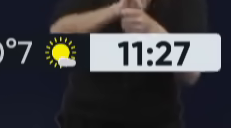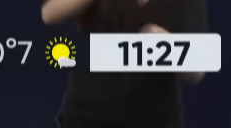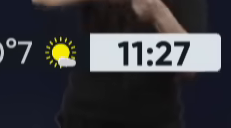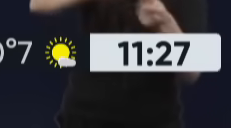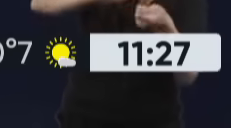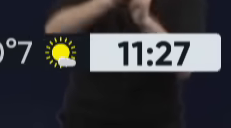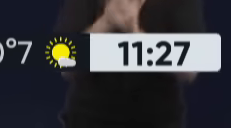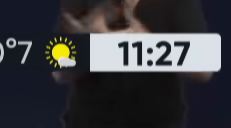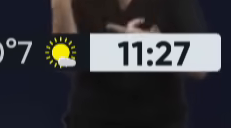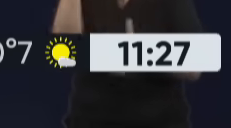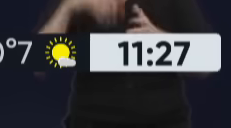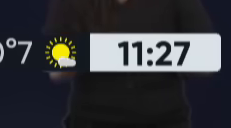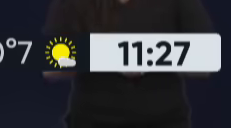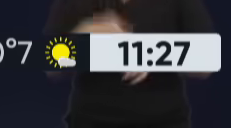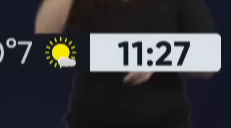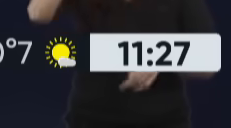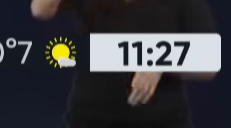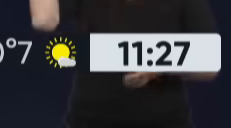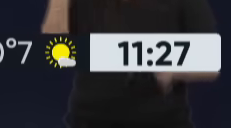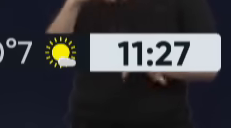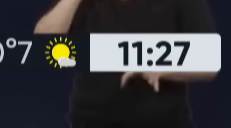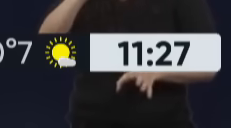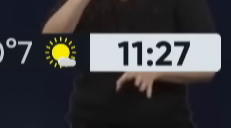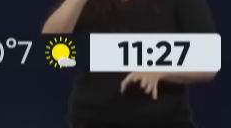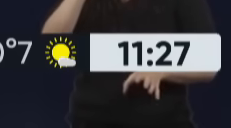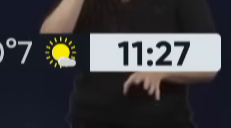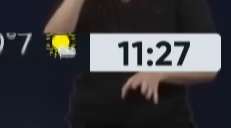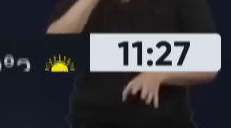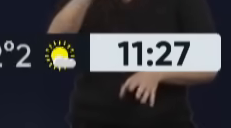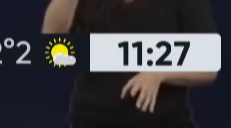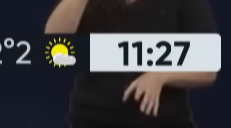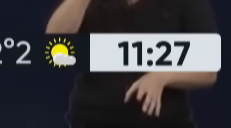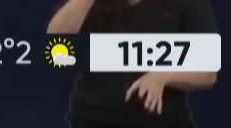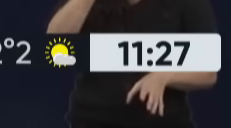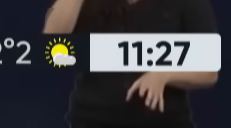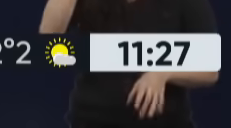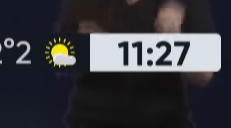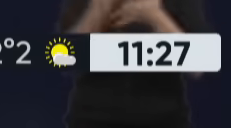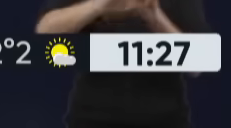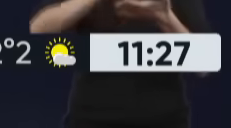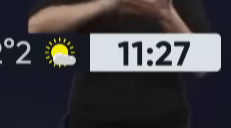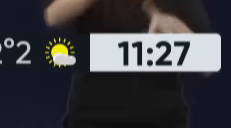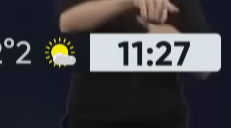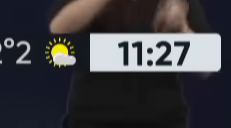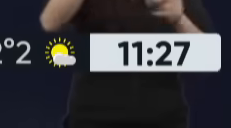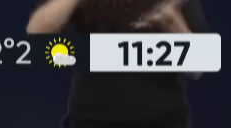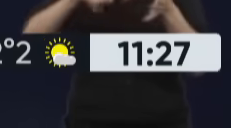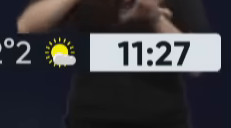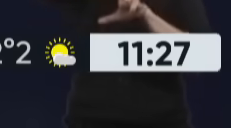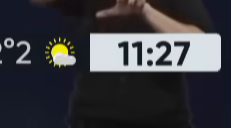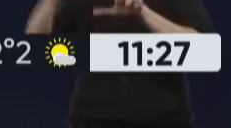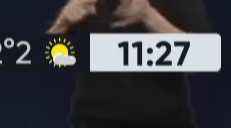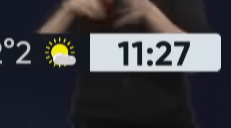se realizó a nivel nacional fue en 2017 y en AMBA en 2006, es decir,